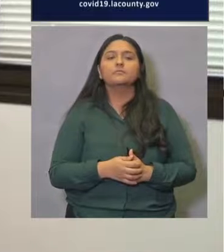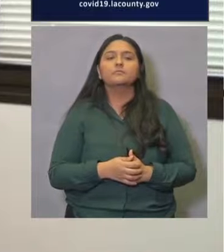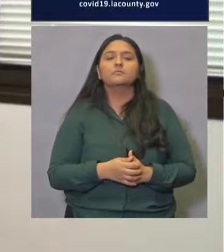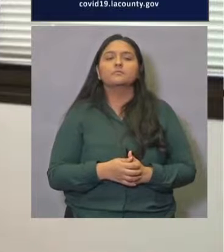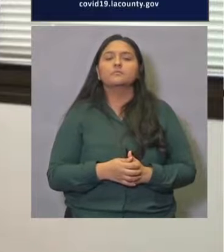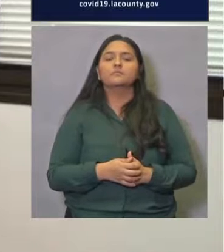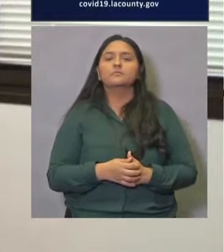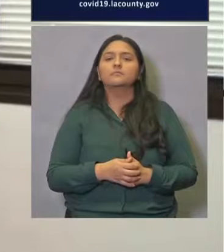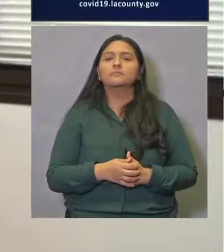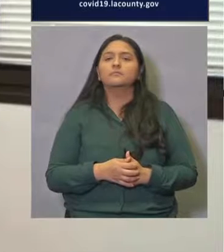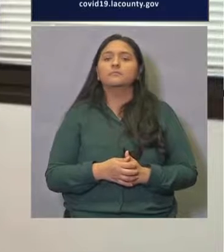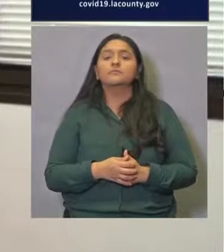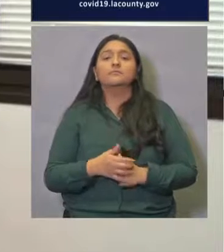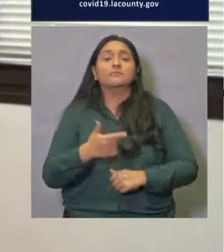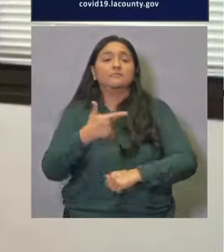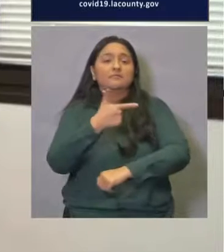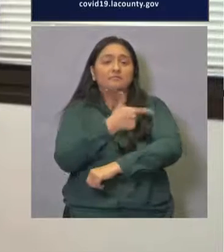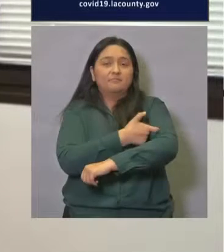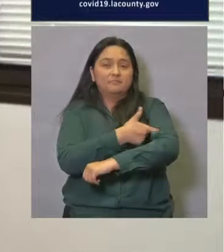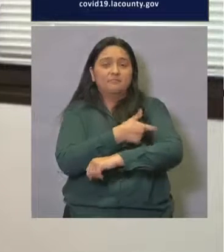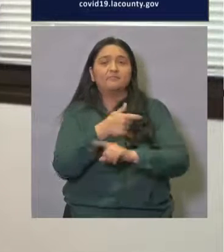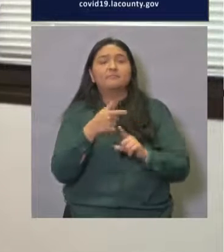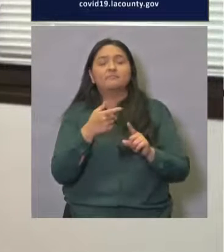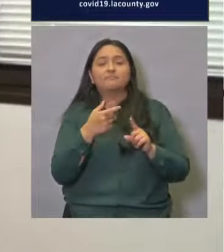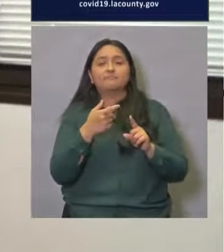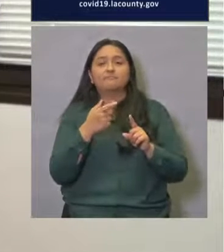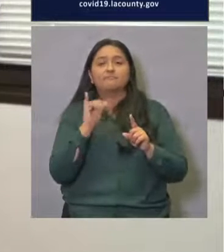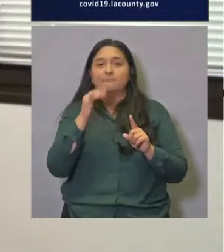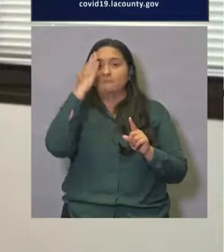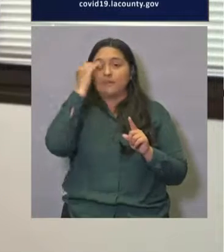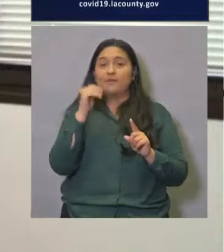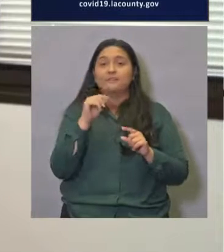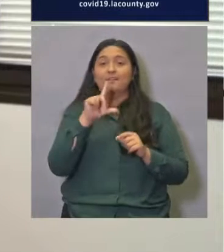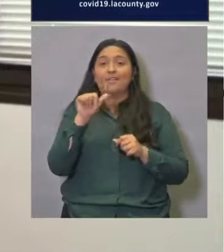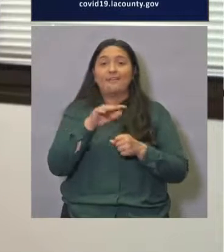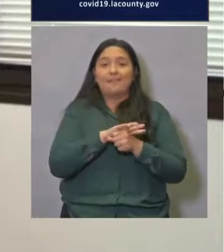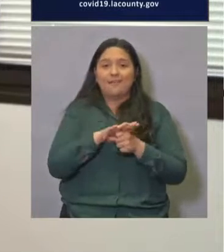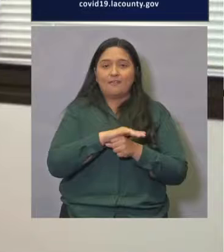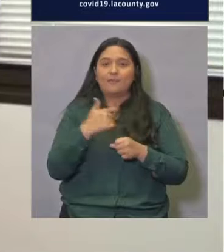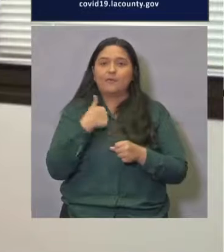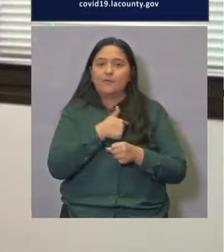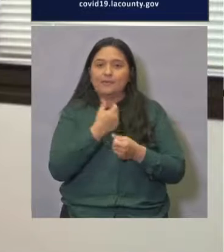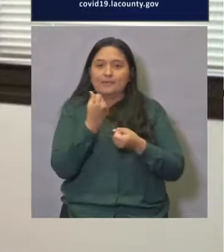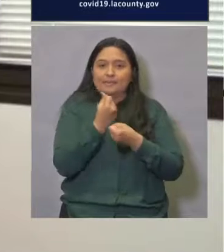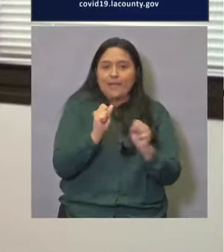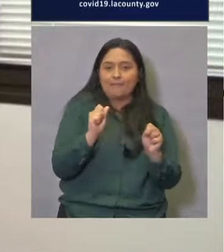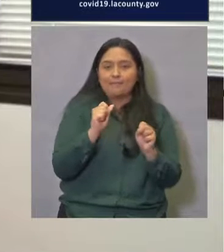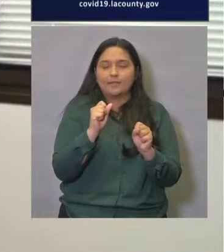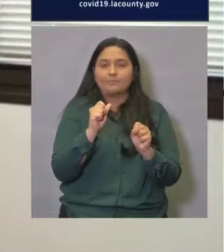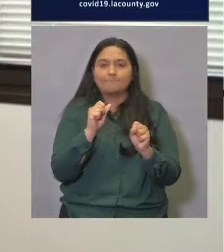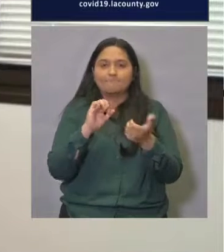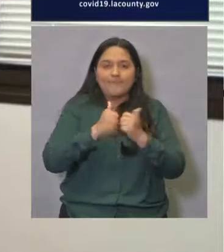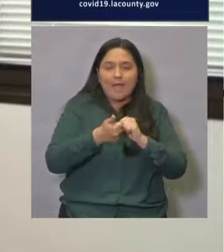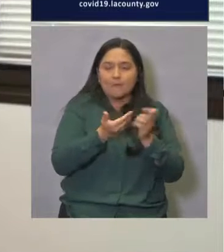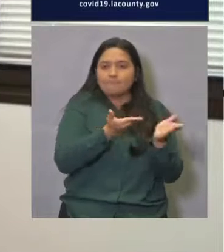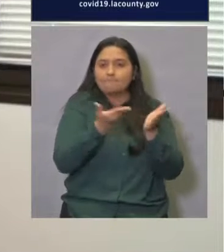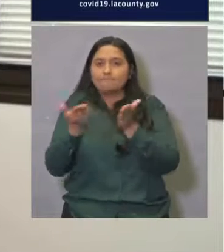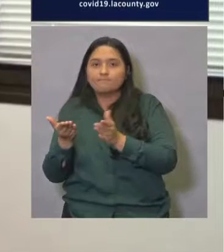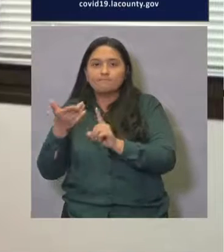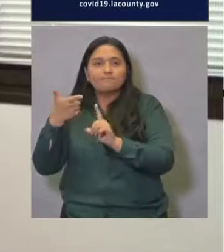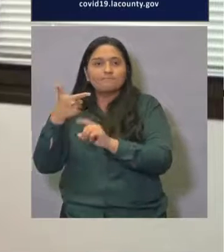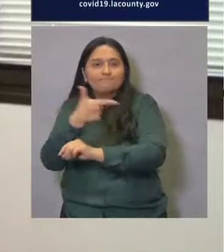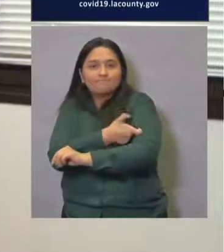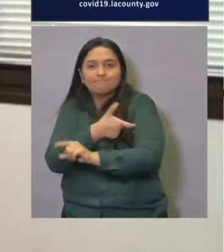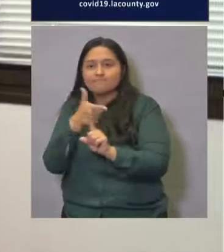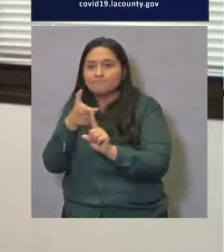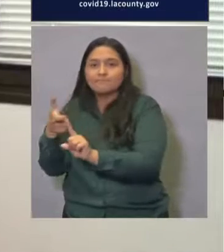el suministro de vacunas, el condado tiene que encontrar una manera de hacer llegar estas vacunas a esta población de residentes